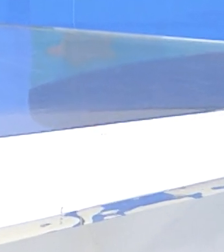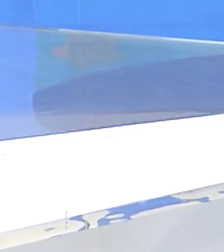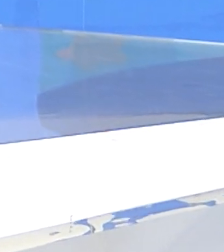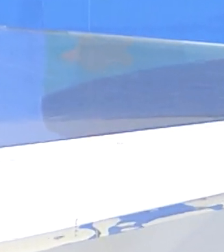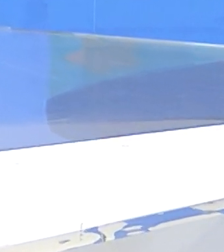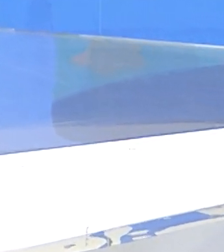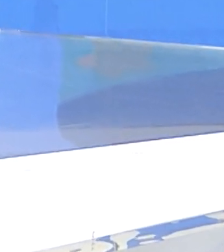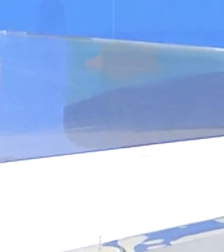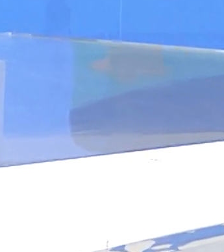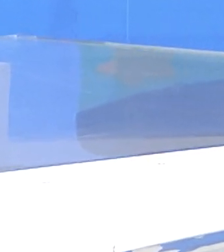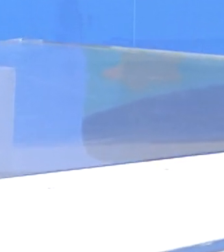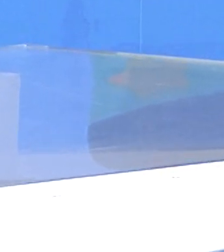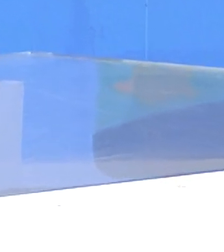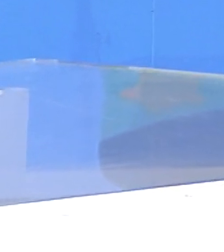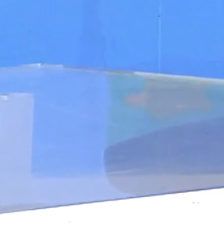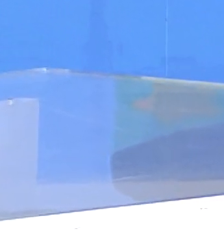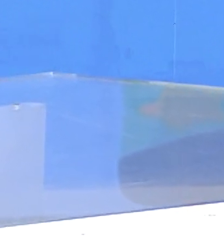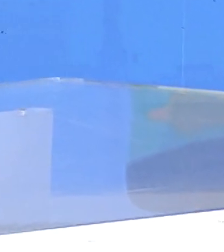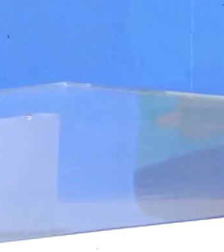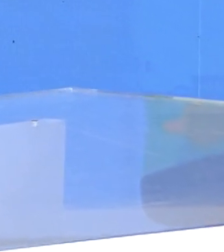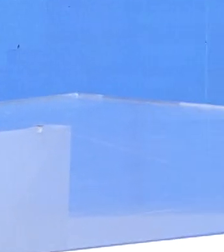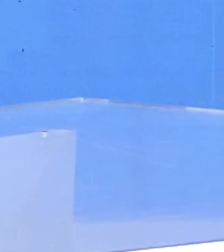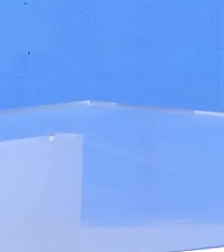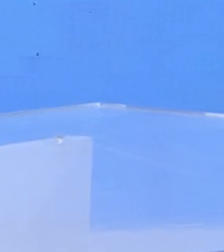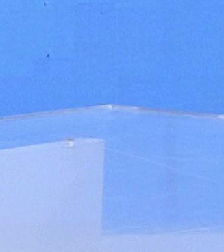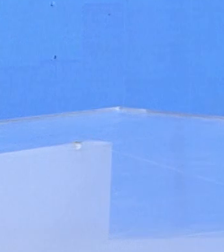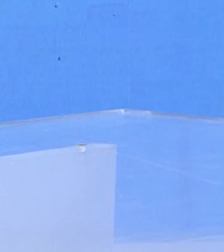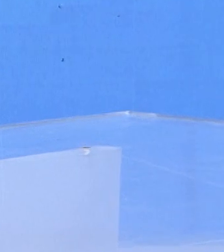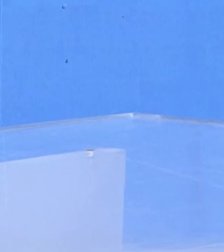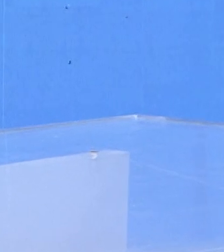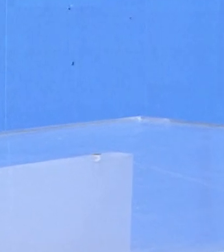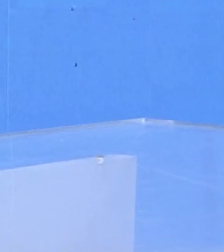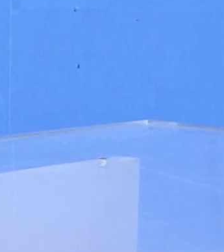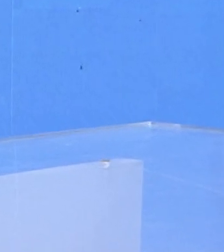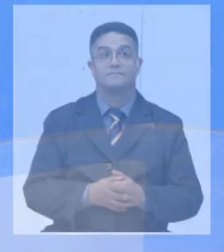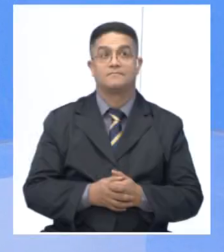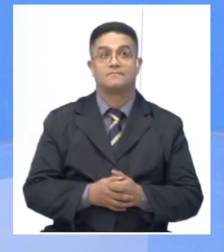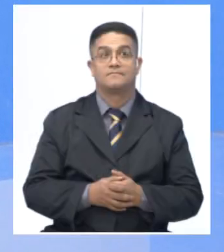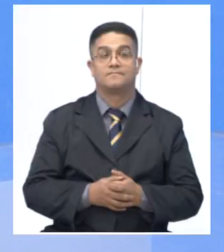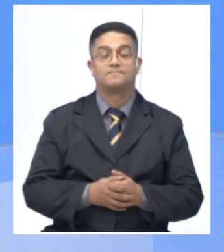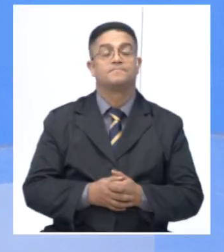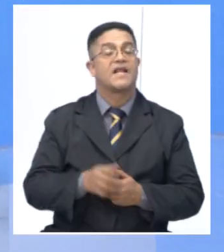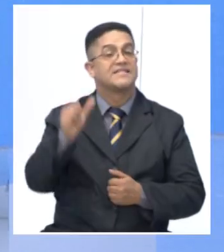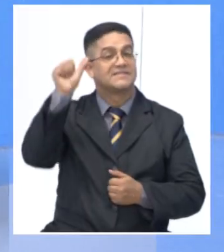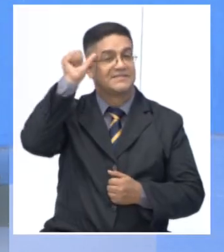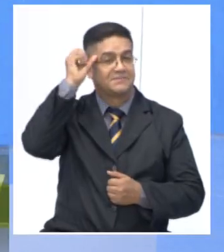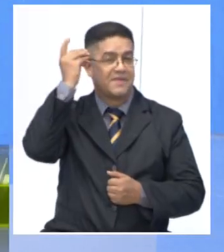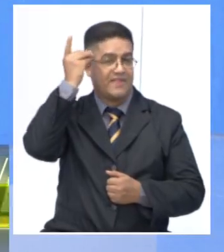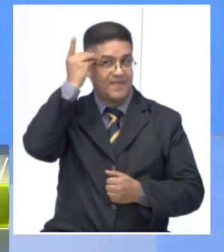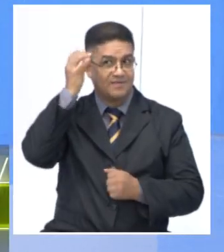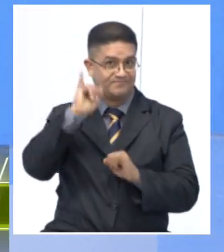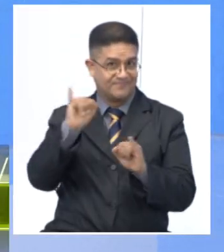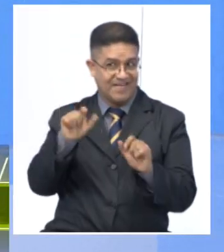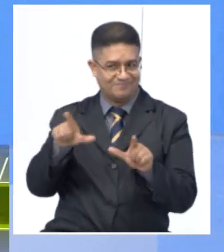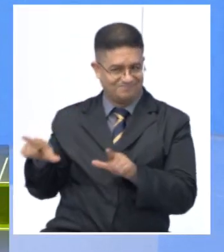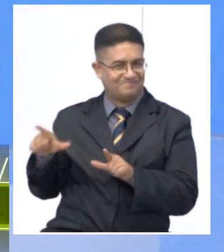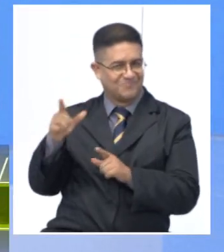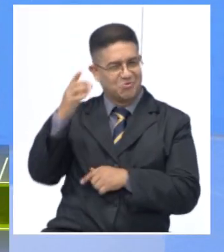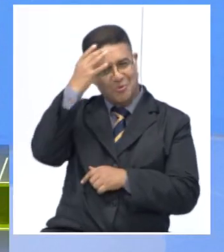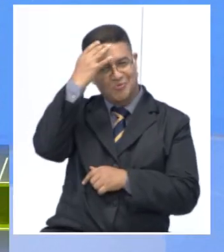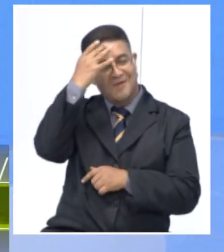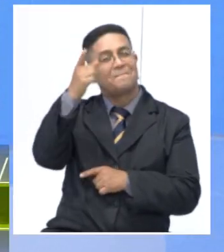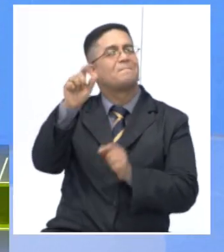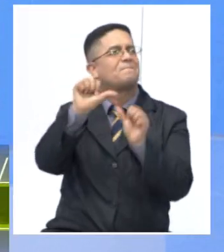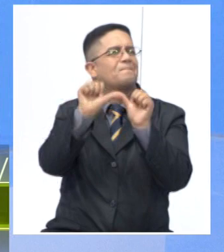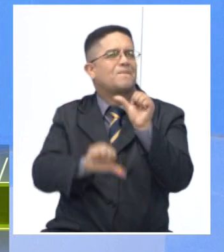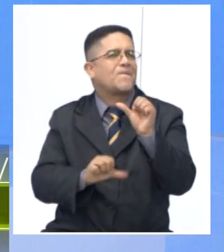Síndrome de Down, el tema del día de hoy. Ya nos va a acompañar también Yosa Llano, nuestro intérprete de lengua de señas. Ya está ahí con nosotros para hablar